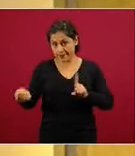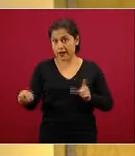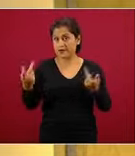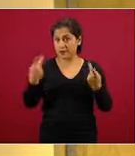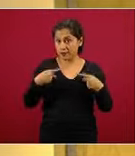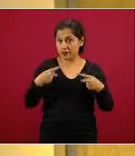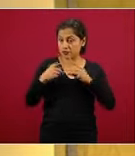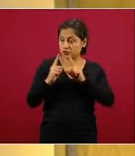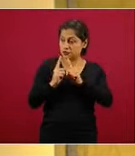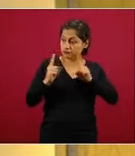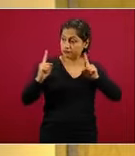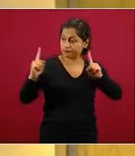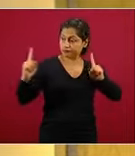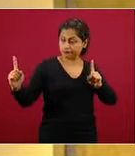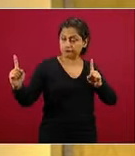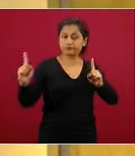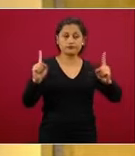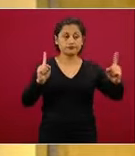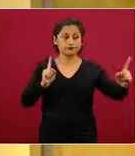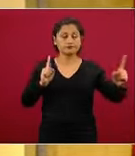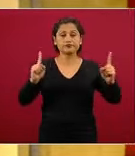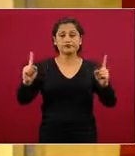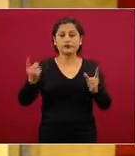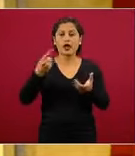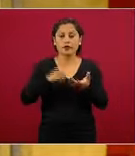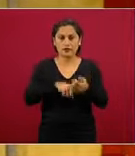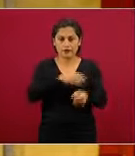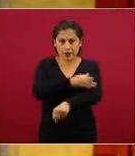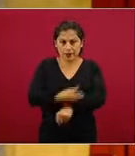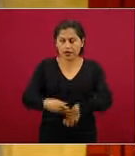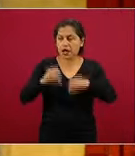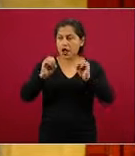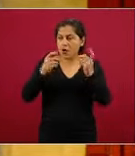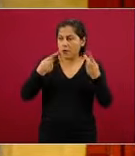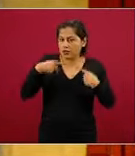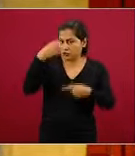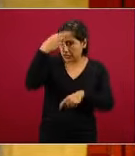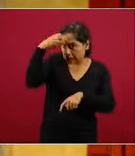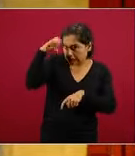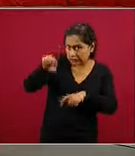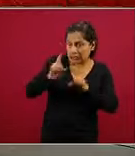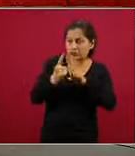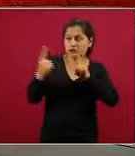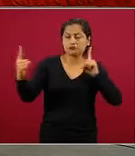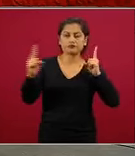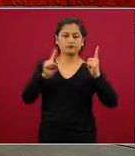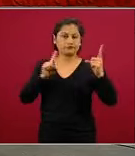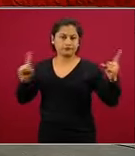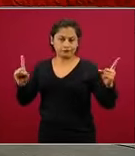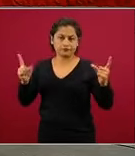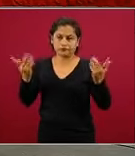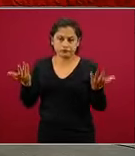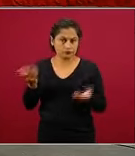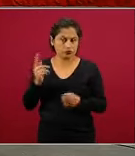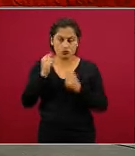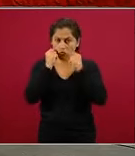nos circunde, toda persona, sea familiar o no familiar, conocida, conocido o una persona completamente